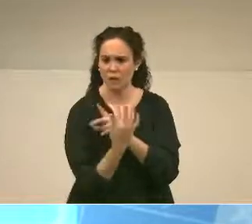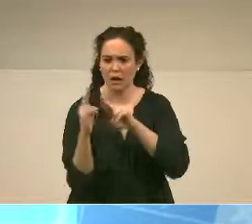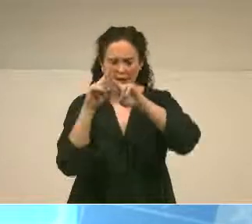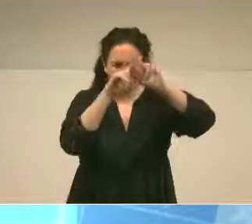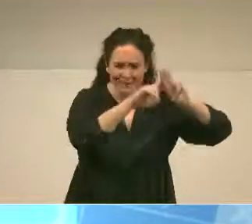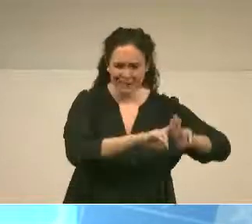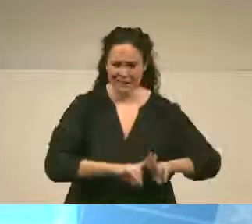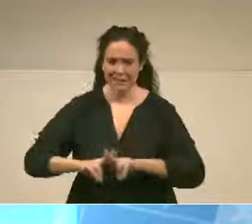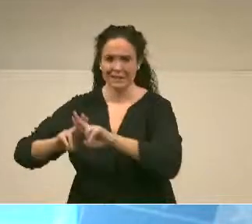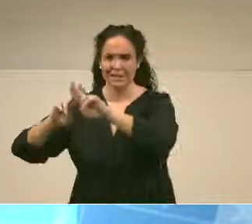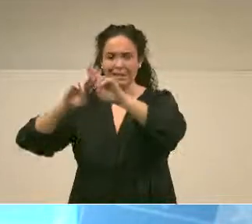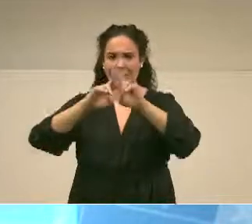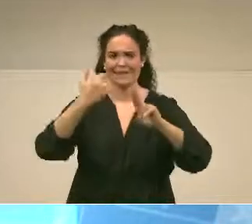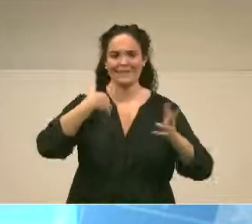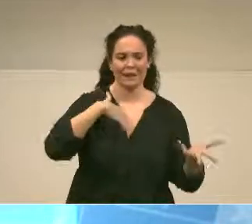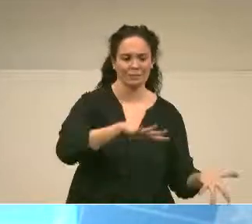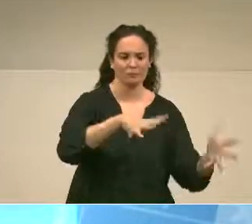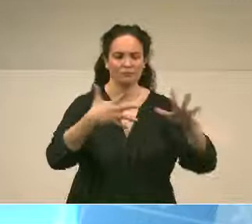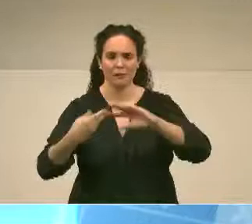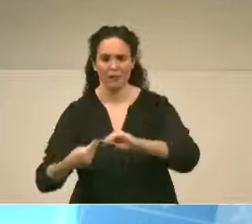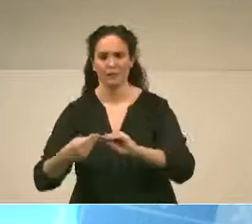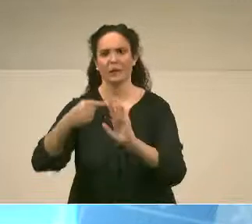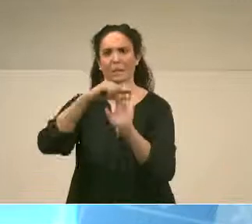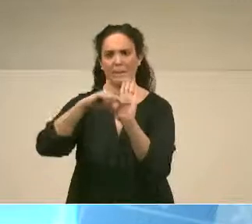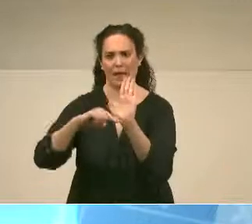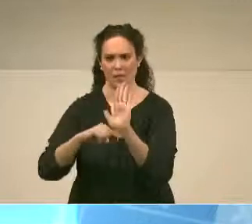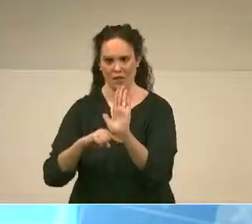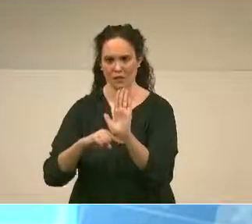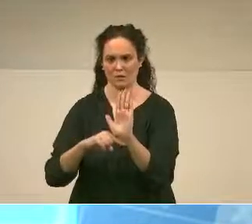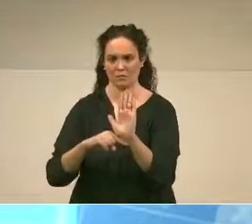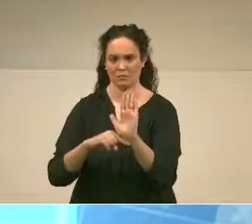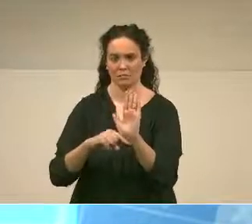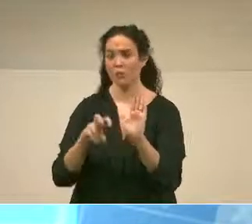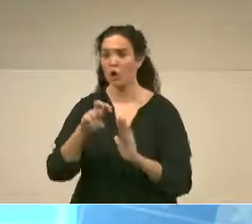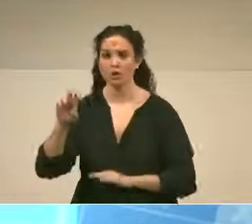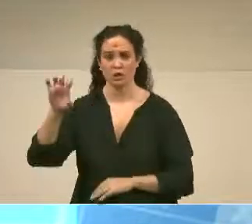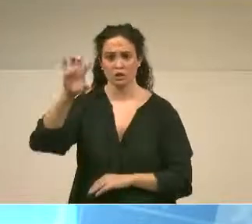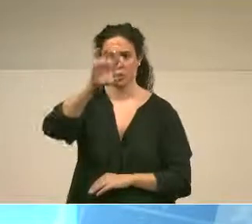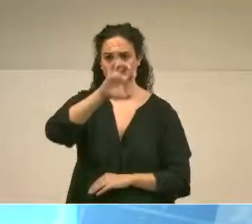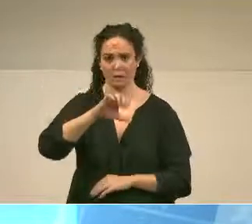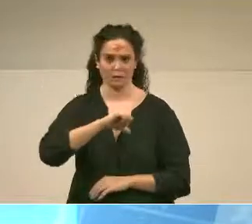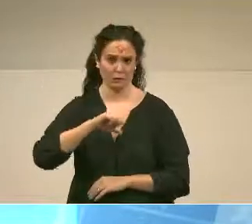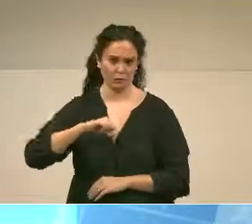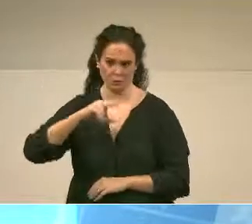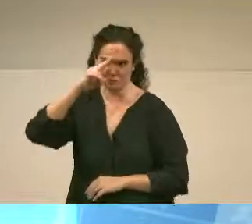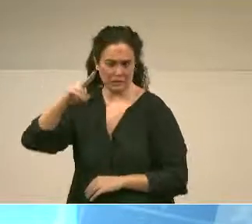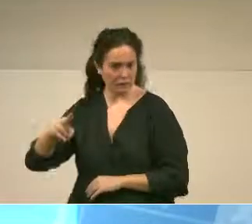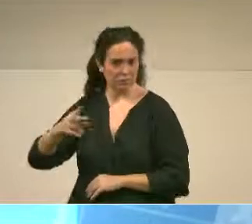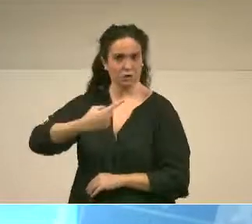las medidas más adecuadas para el momento. Con todo el respeto a otras comunidades, nosotros lo que